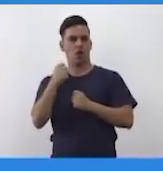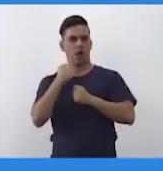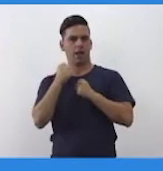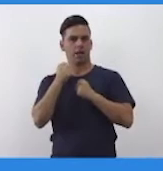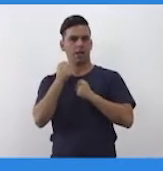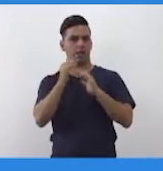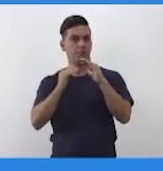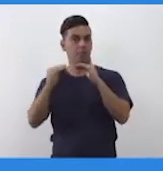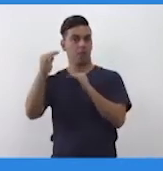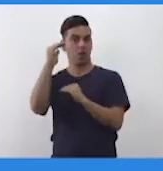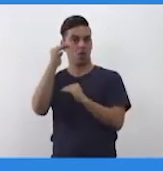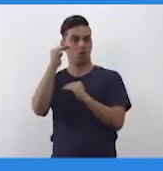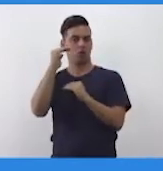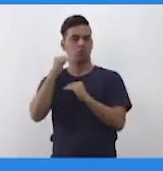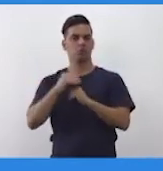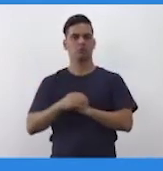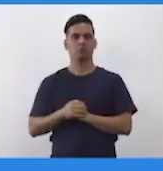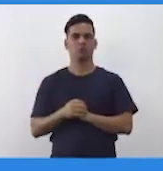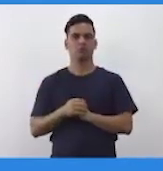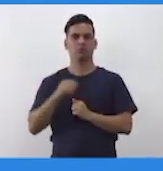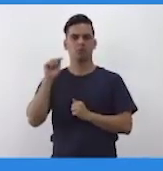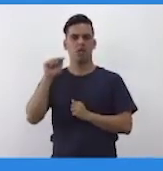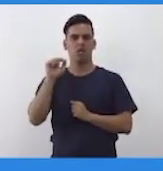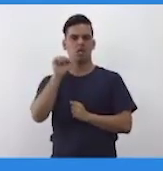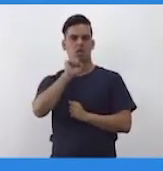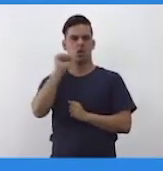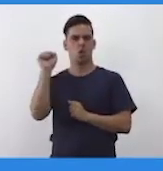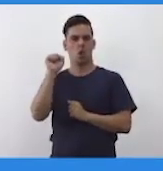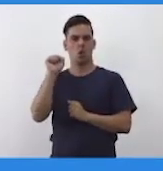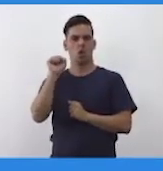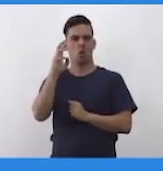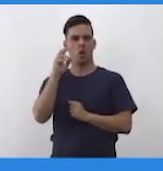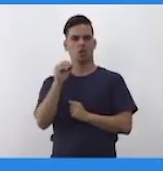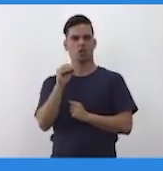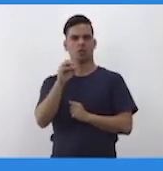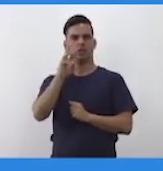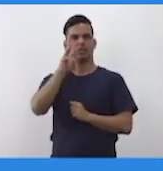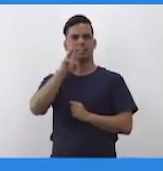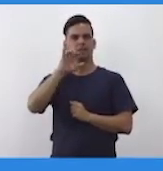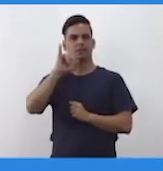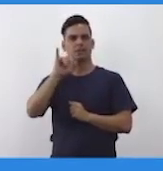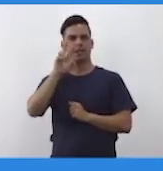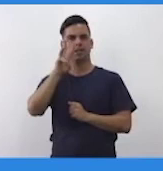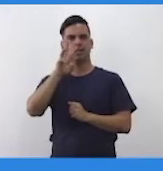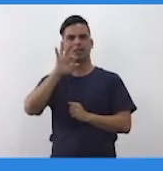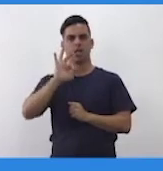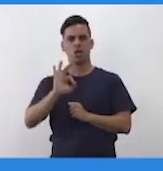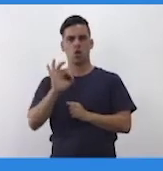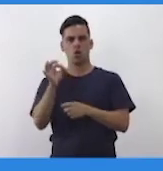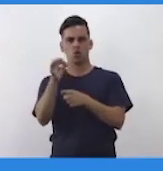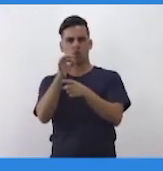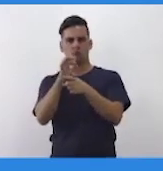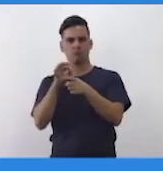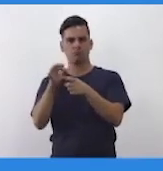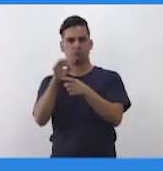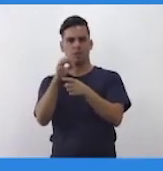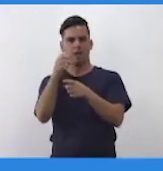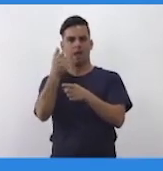es mayor. Se logra de 36 a 38 moléculas de